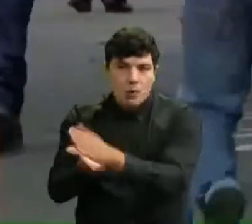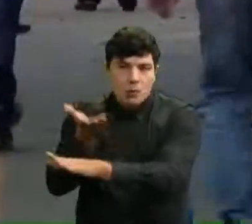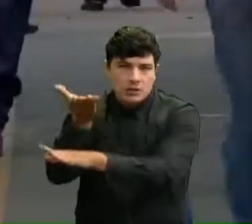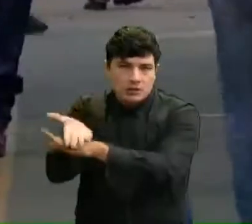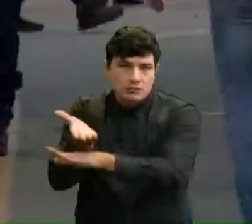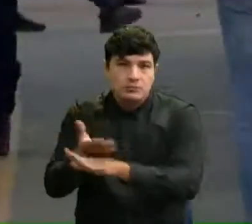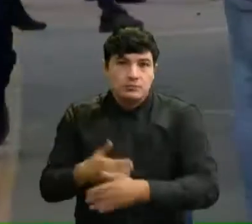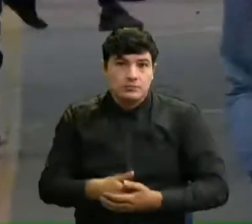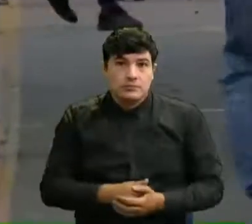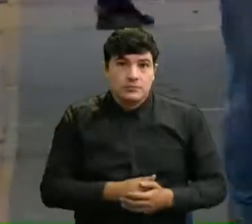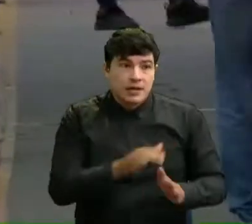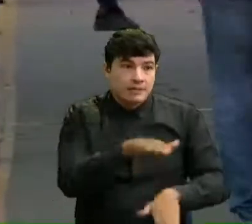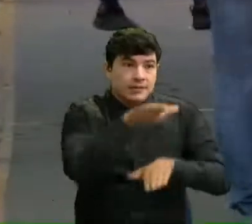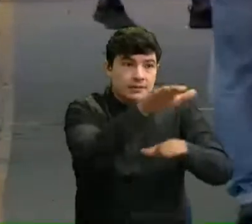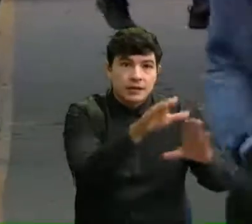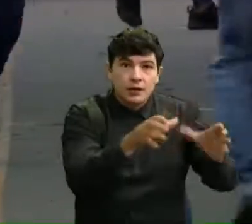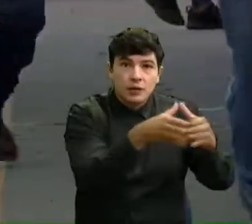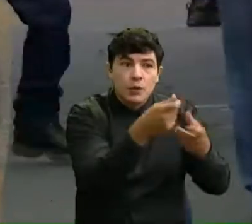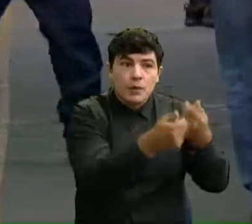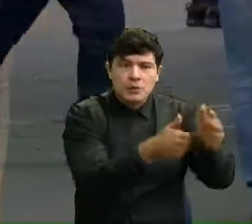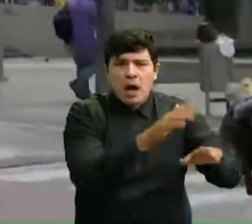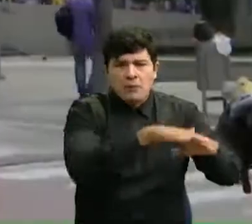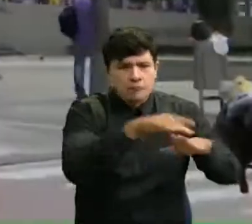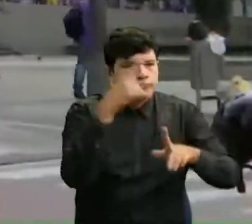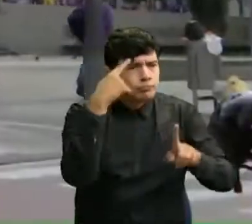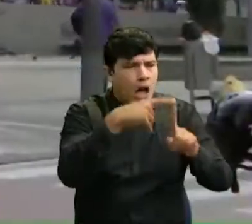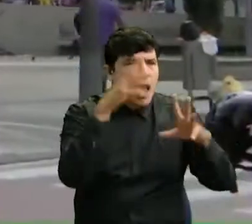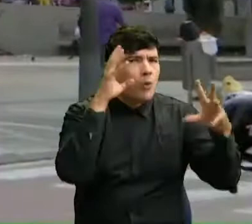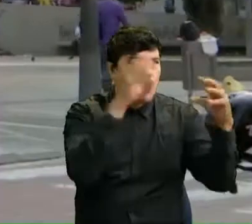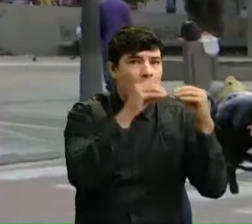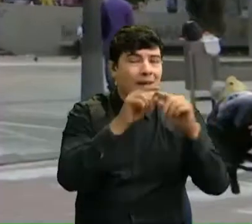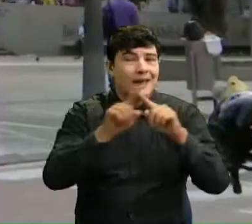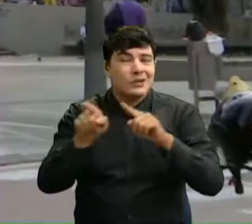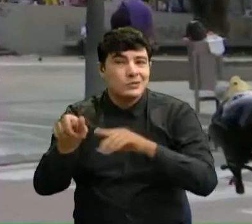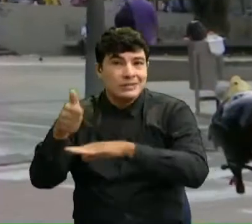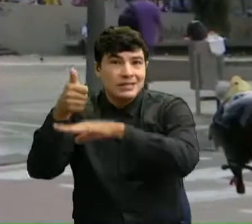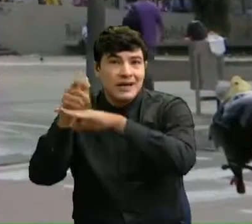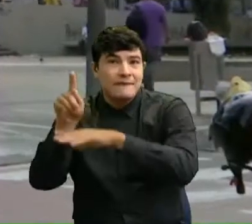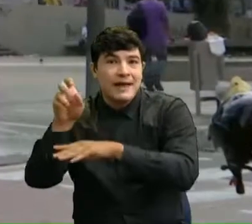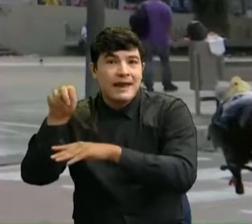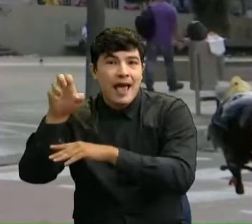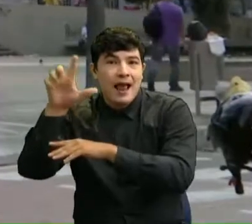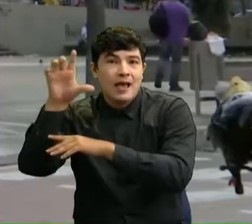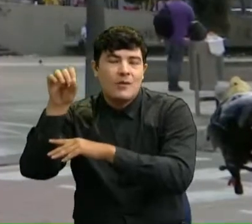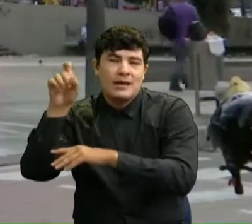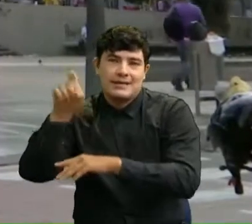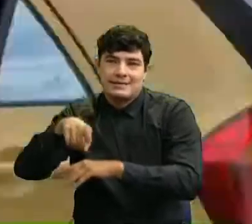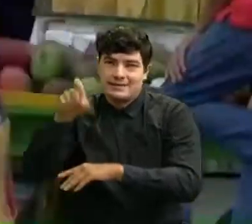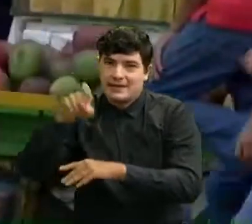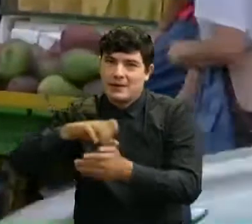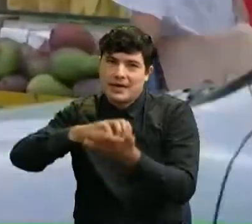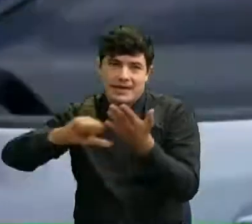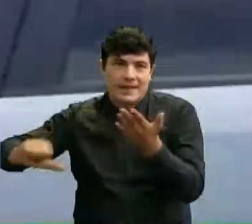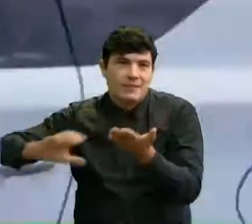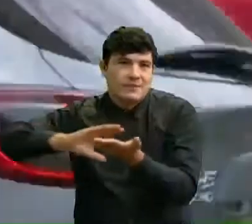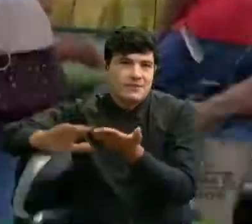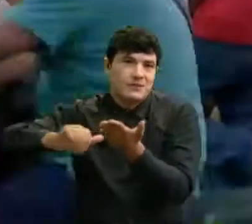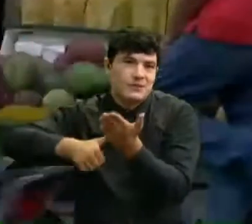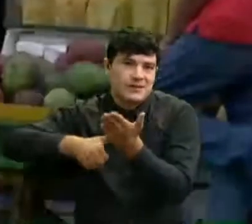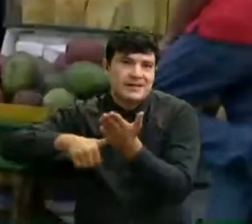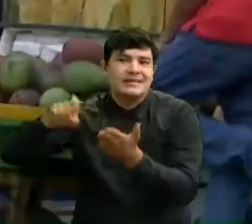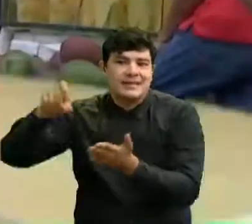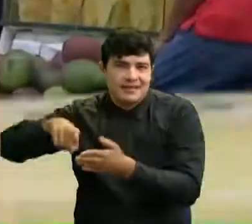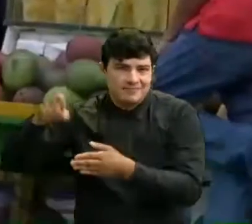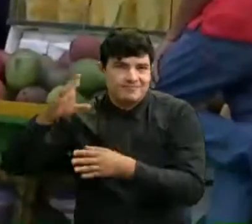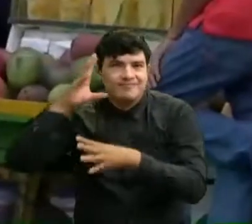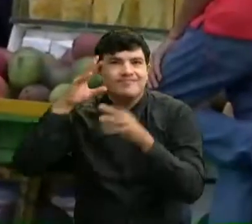advirtieron representantes del gremio del comercio. Para los voceros de Fenalco, es necesario eliminar esta medida en la capital